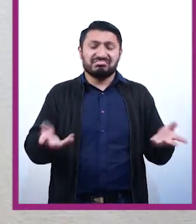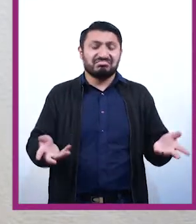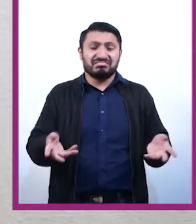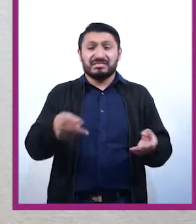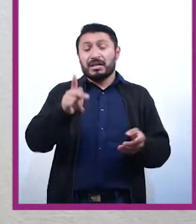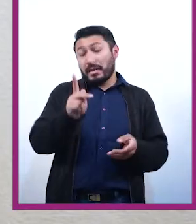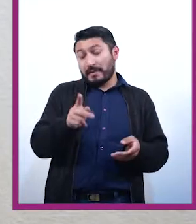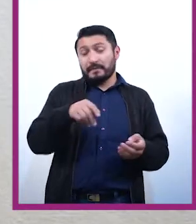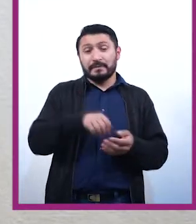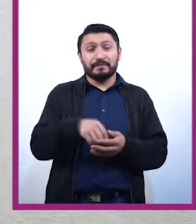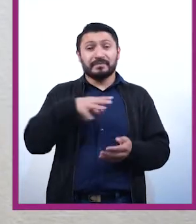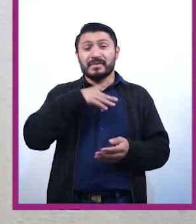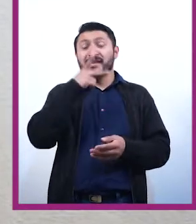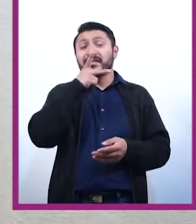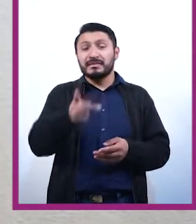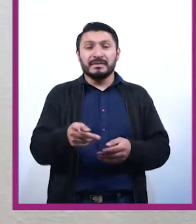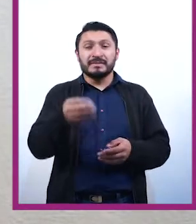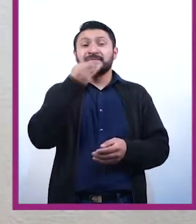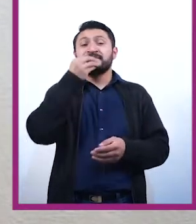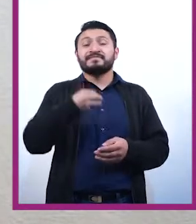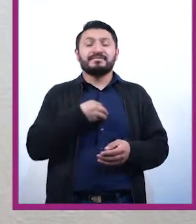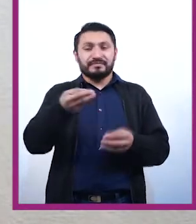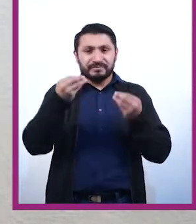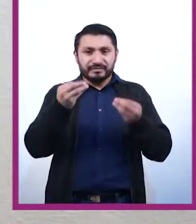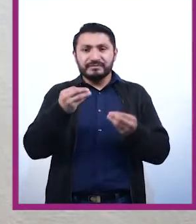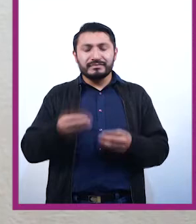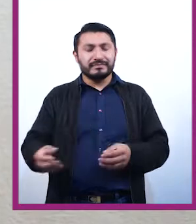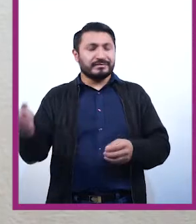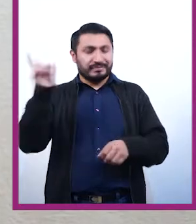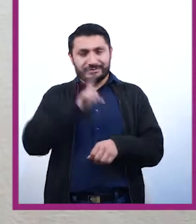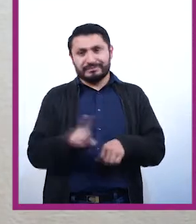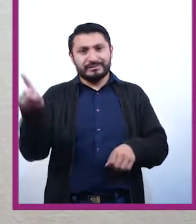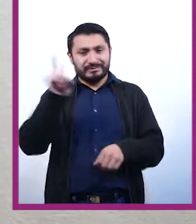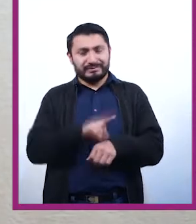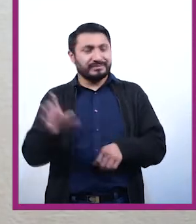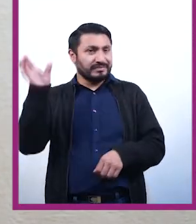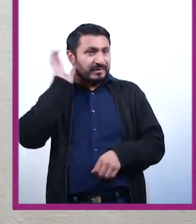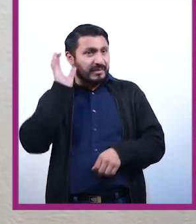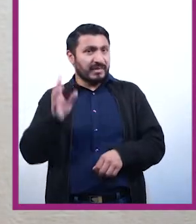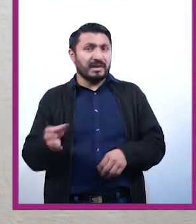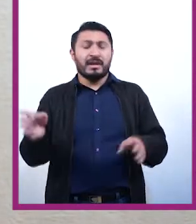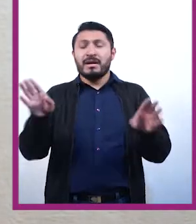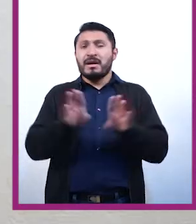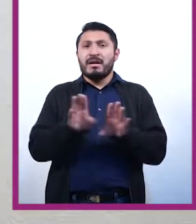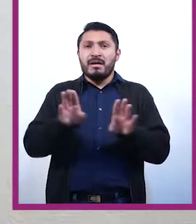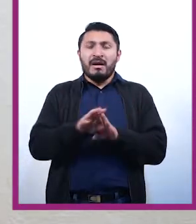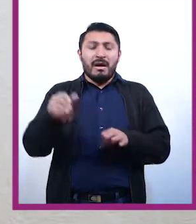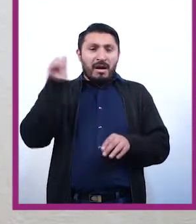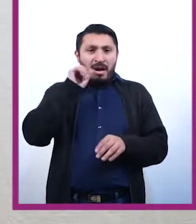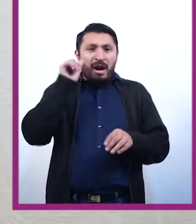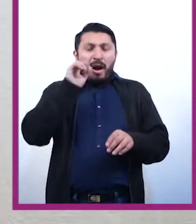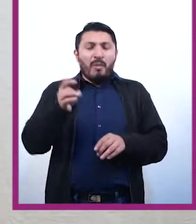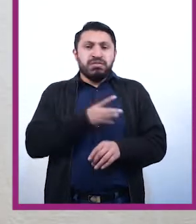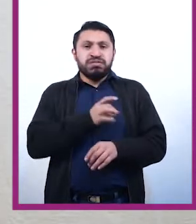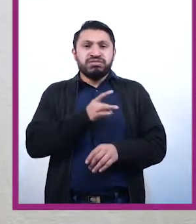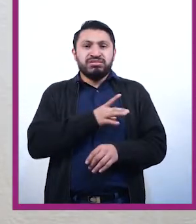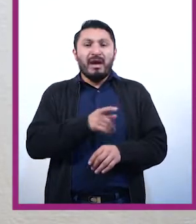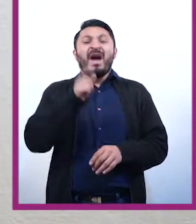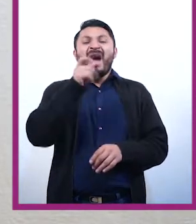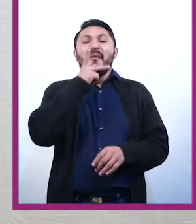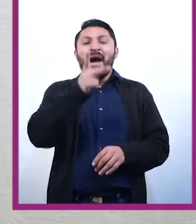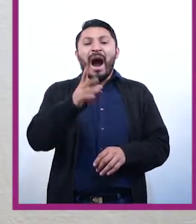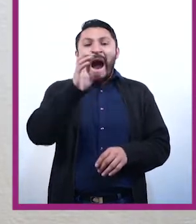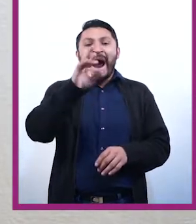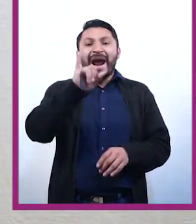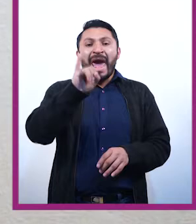su verdadero sentido. No obstante, hay una palabra que, aunque la escuchamos todos los días en los medios, no deja de impactarnos y producirnos